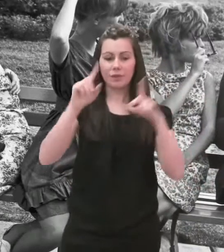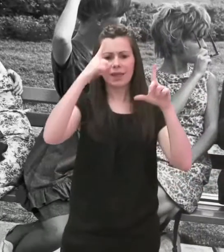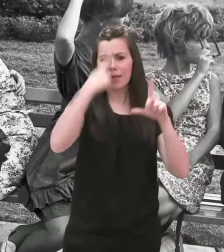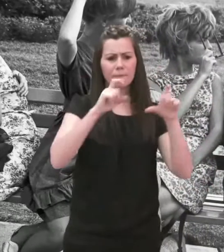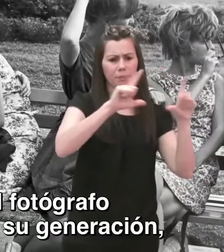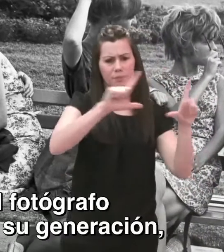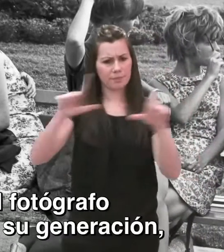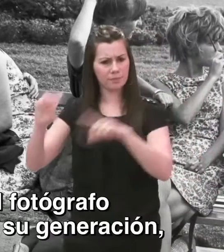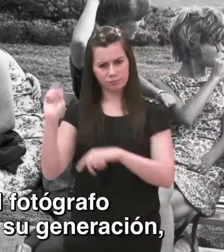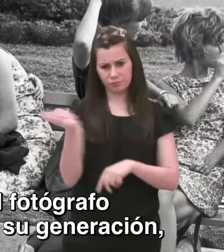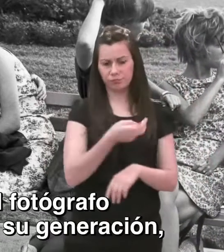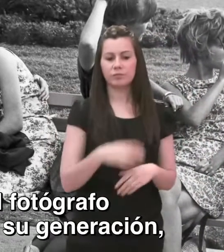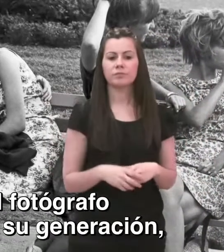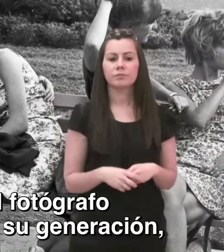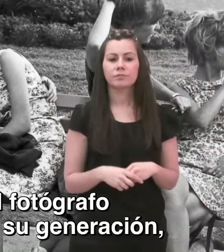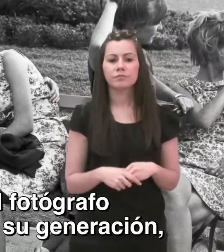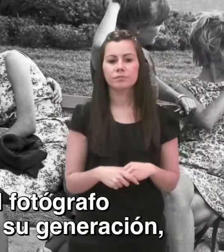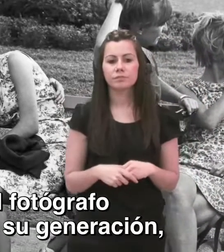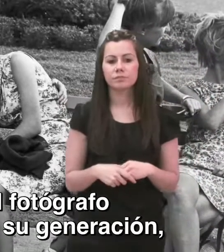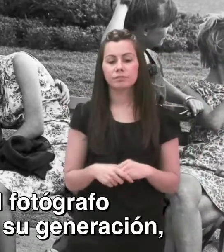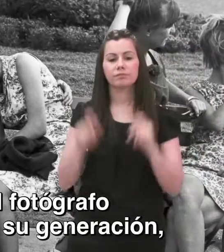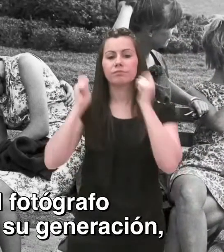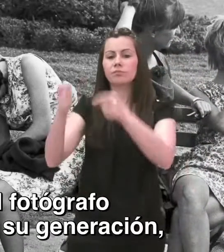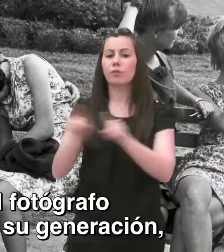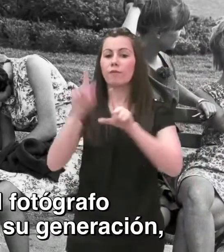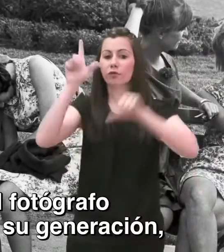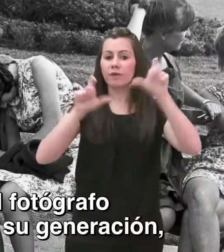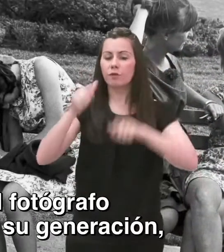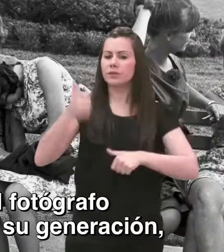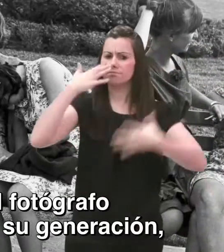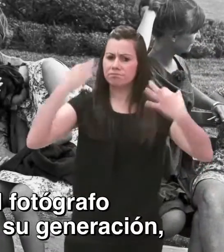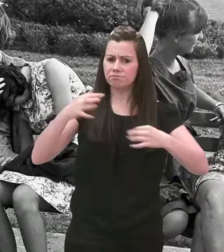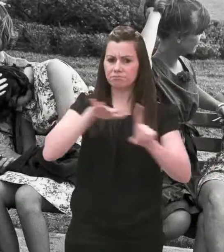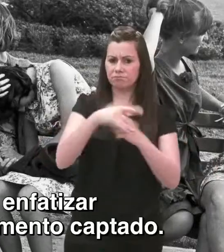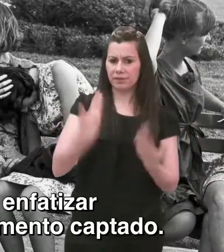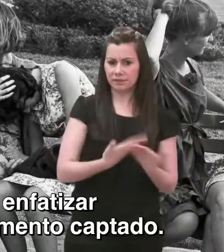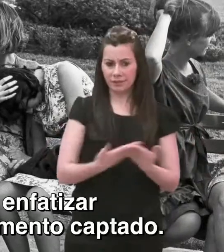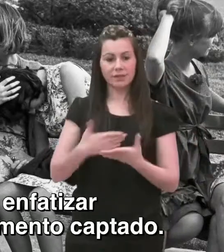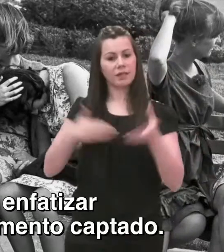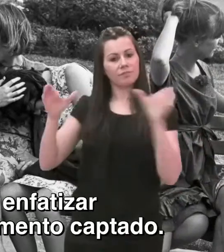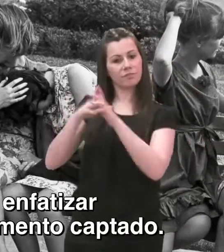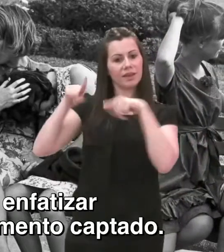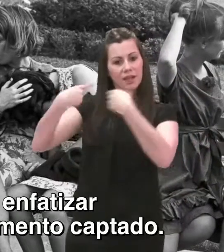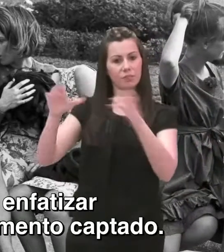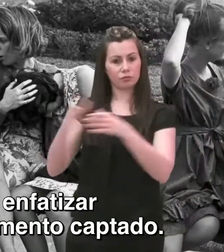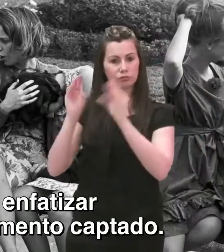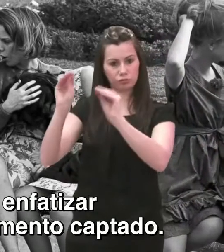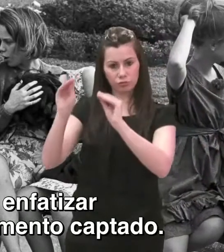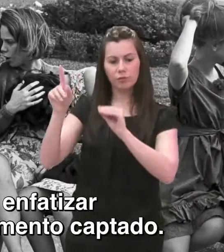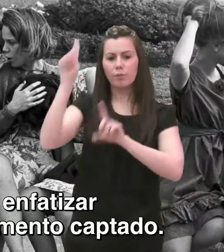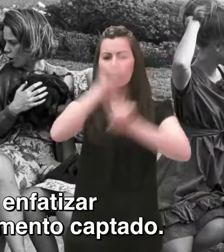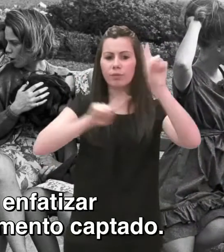series. Se le considera el fotógrafo más existencialista de su generación, preocupado por enfatizar